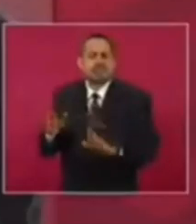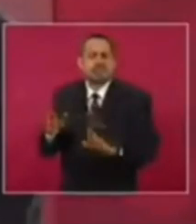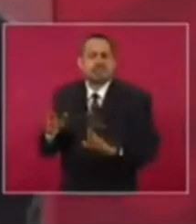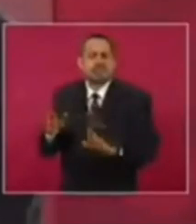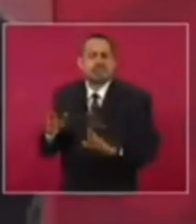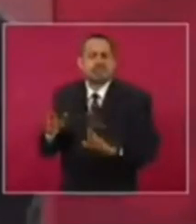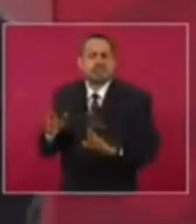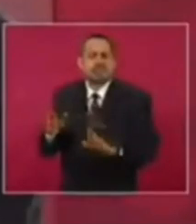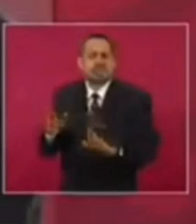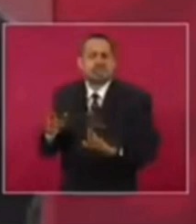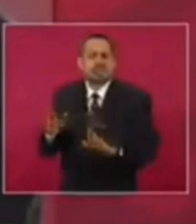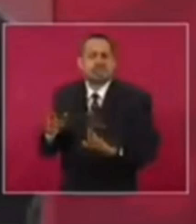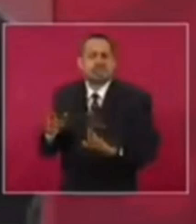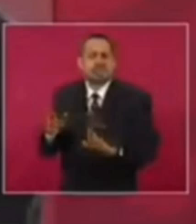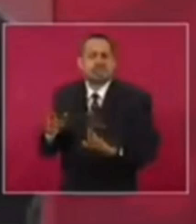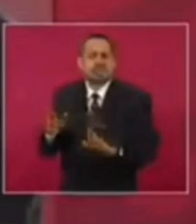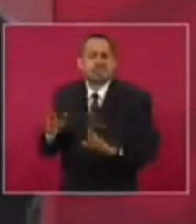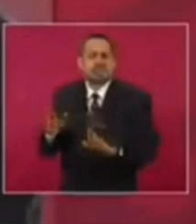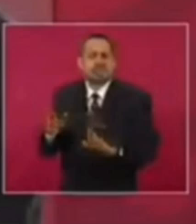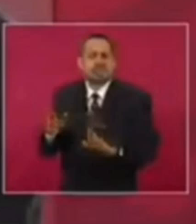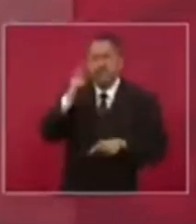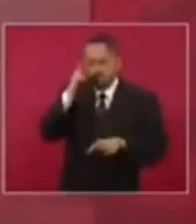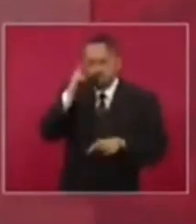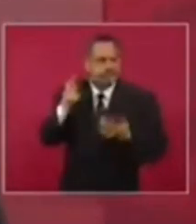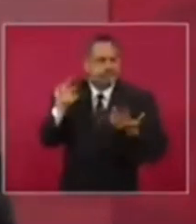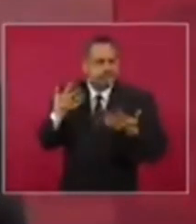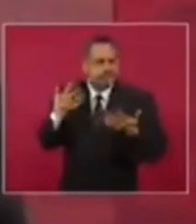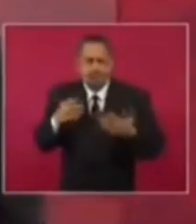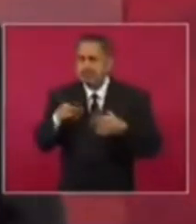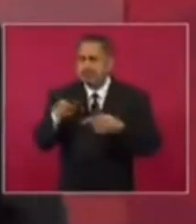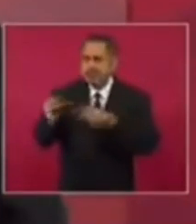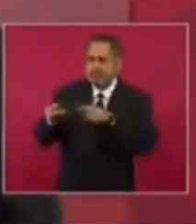destruir a Pemex para dejar todo el mercado